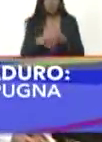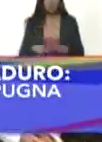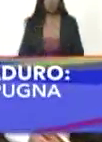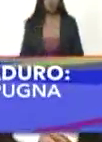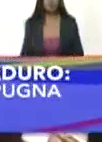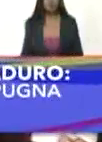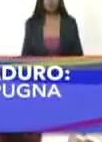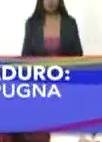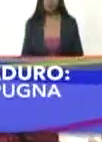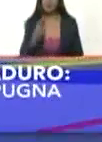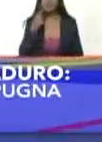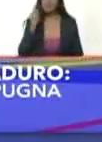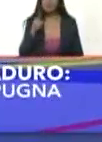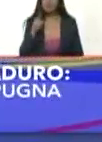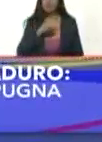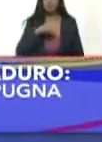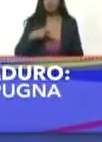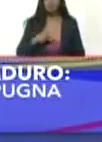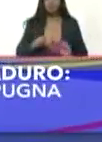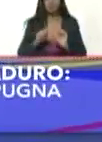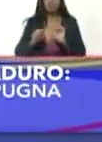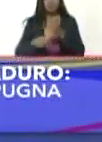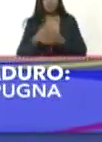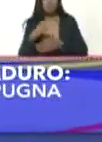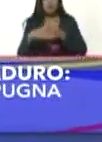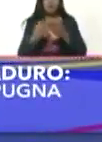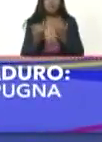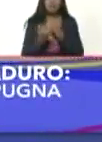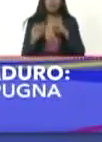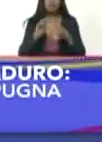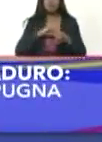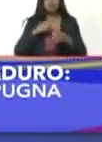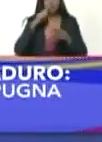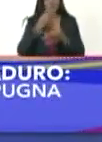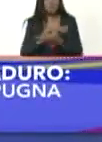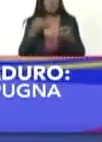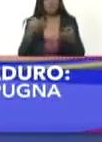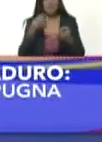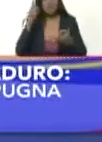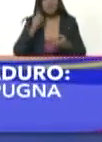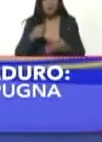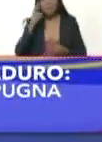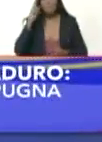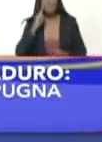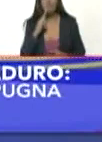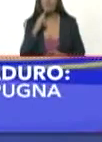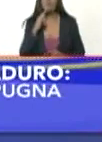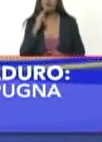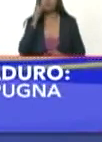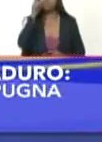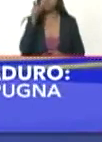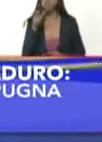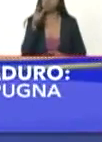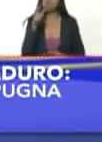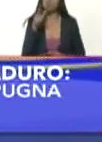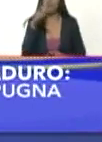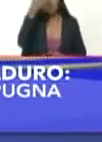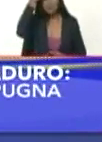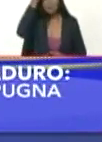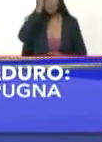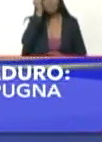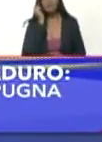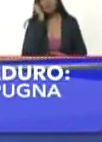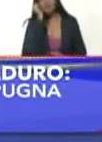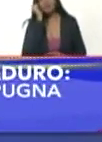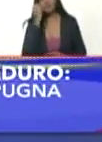y los que decían que había que avanzar hacia la independencia definitiva, Bolívar y Miranda al frente de